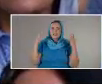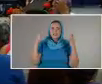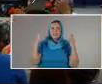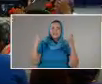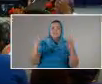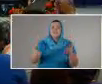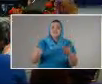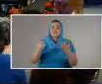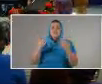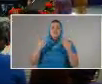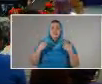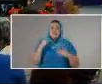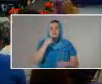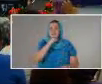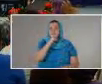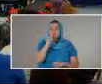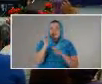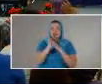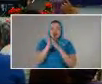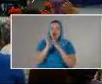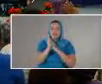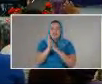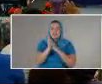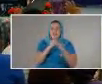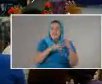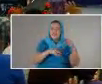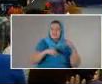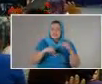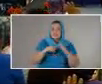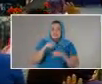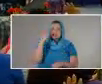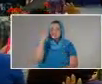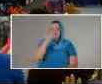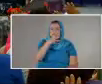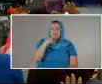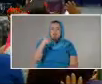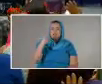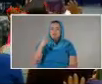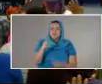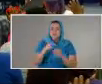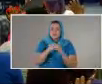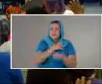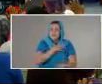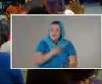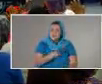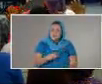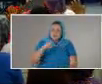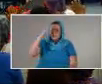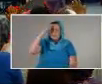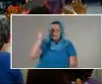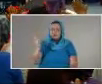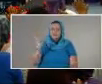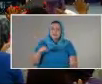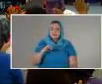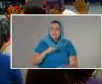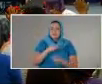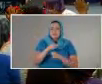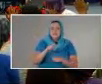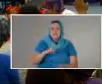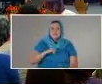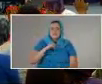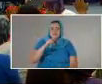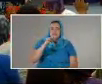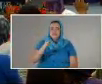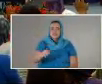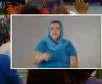Danos manto de alabanza en lugar del espíritu abatido. Porque este pueblo será llamado robles